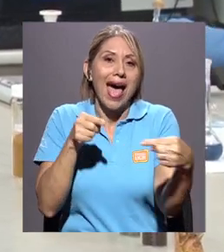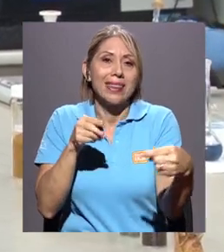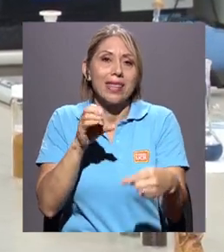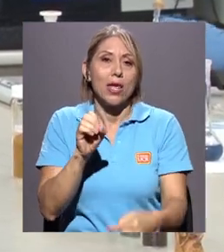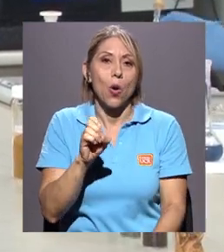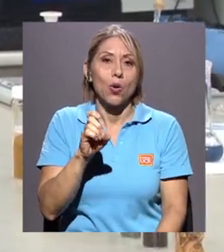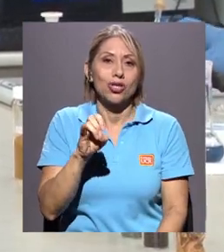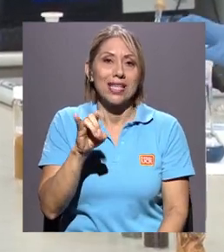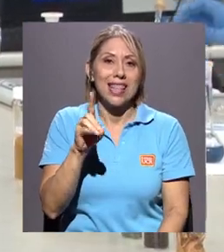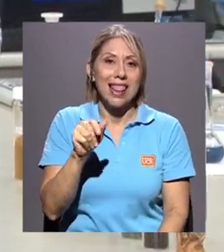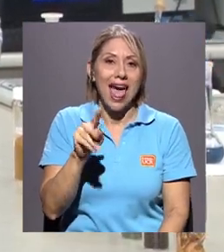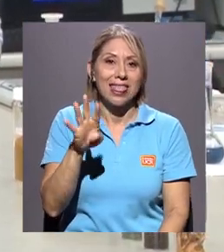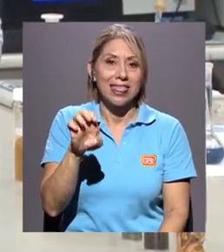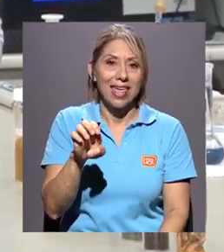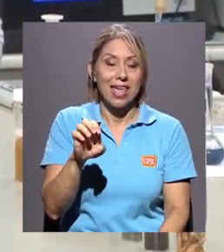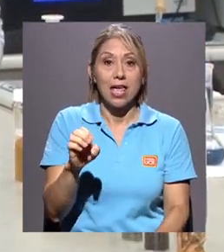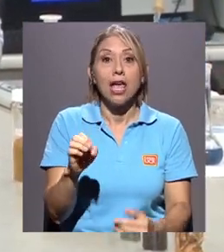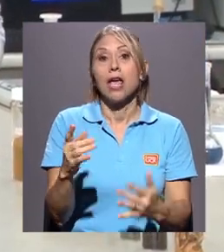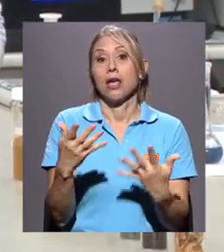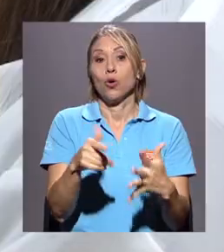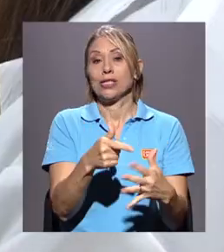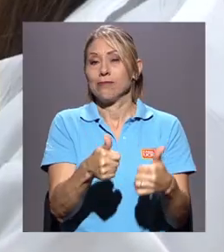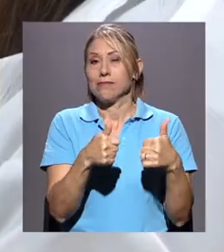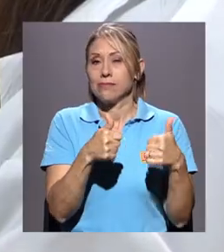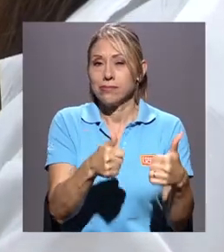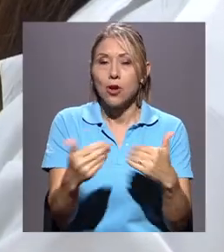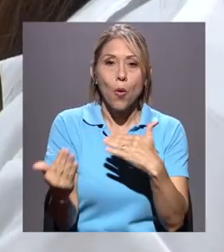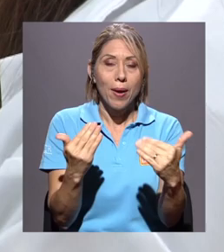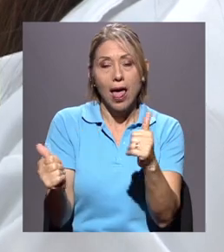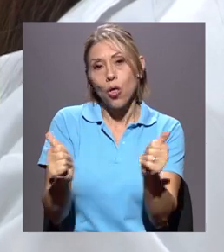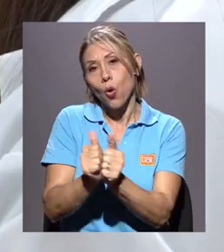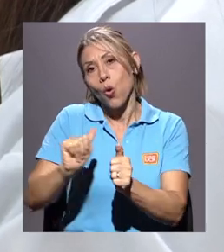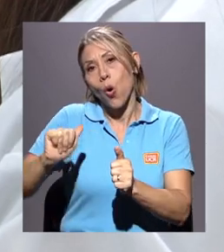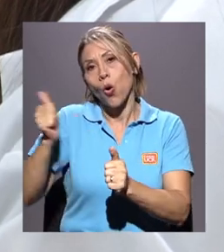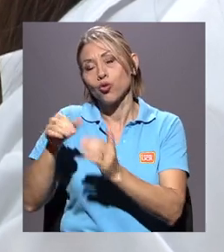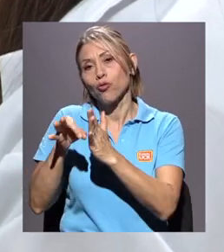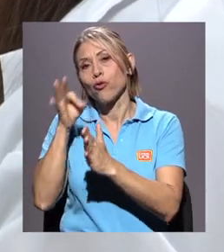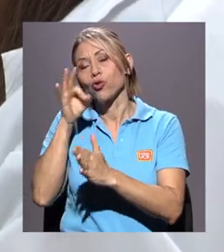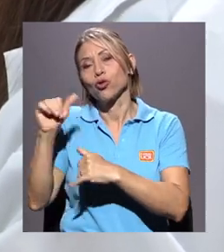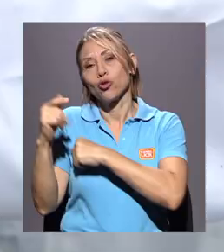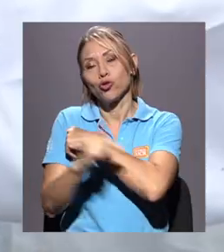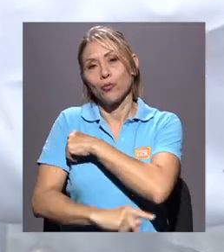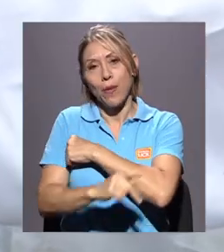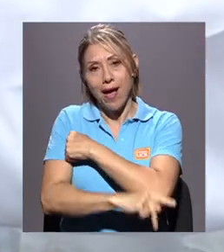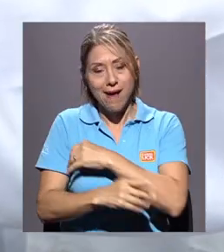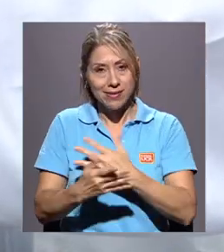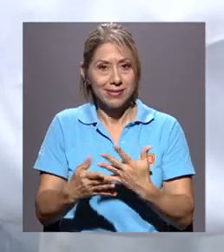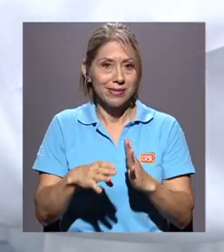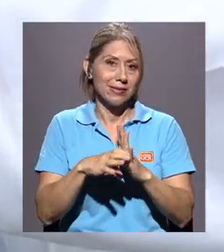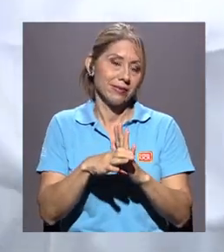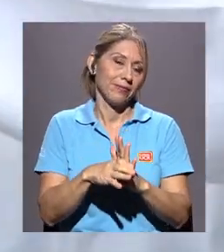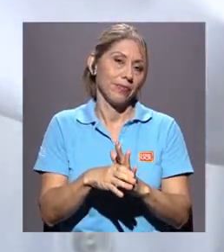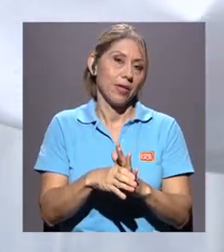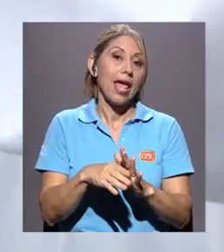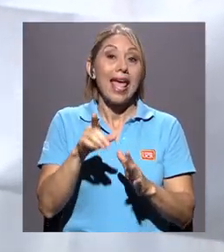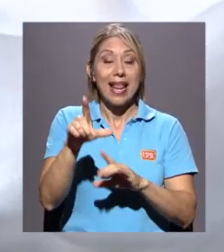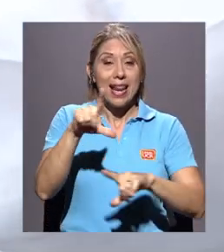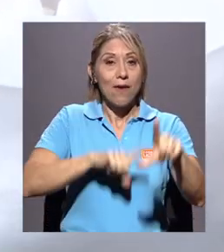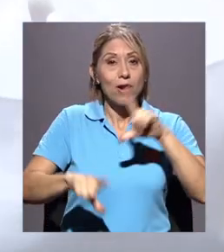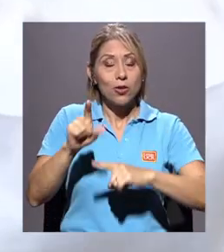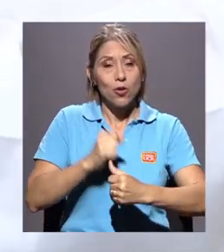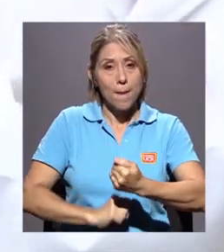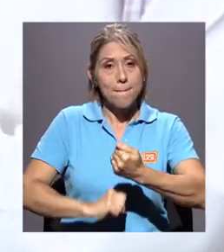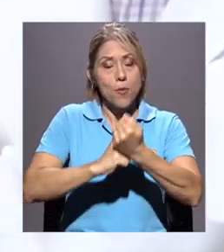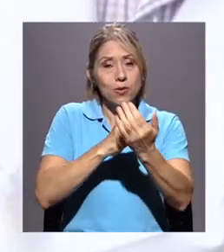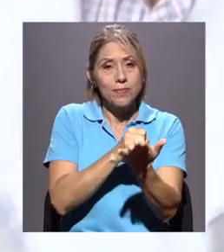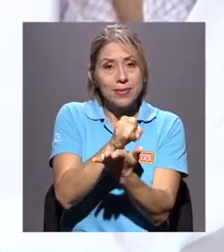frutos de otras partes del mundo, incluyendo España, África, etc. El laboratorio Biodes apoya investigaciones de la